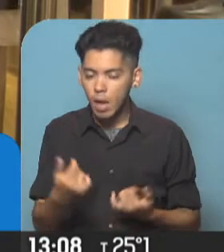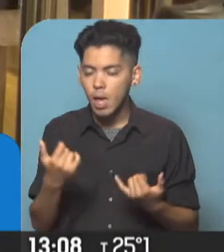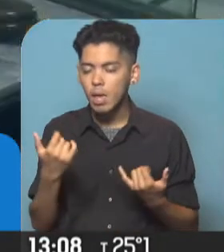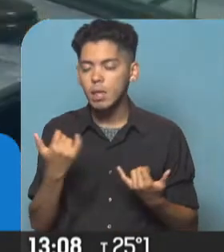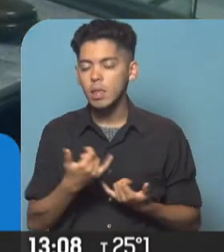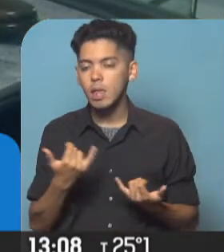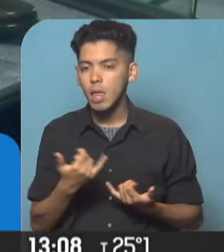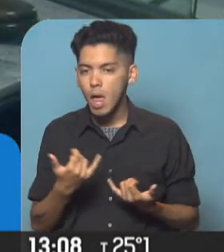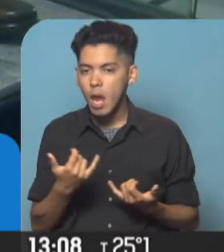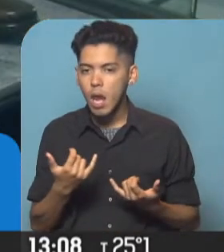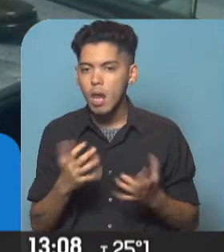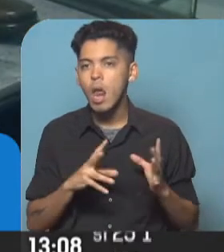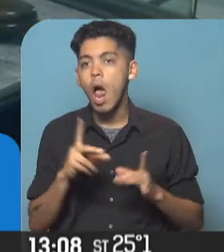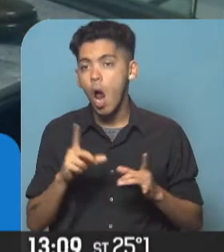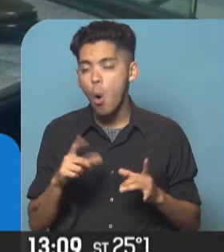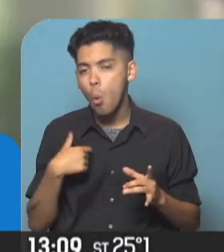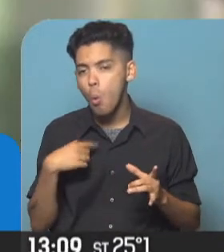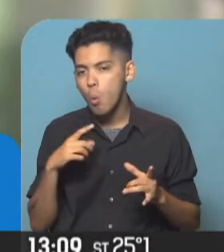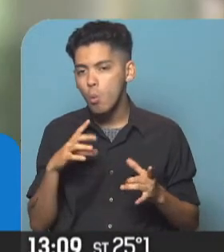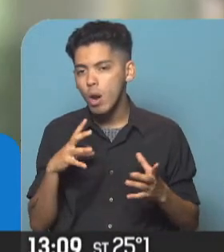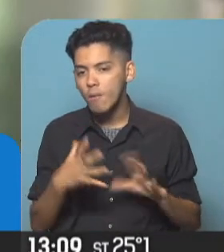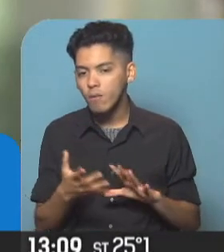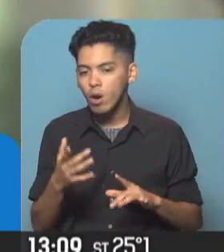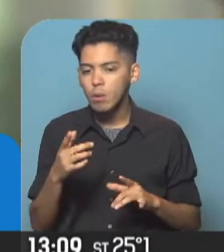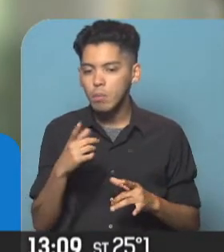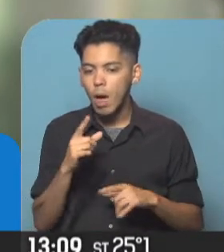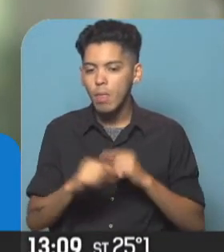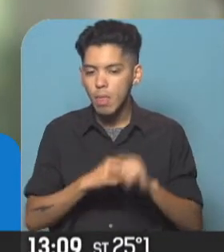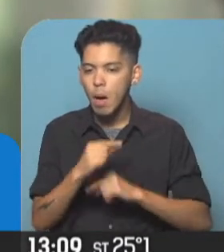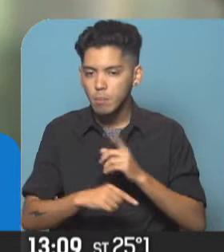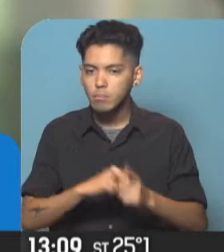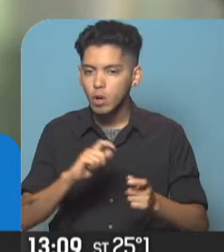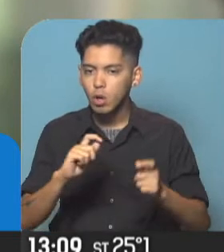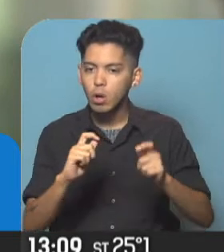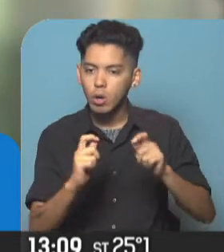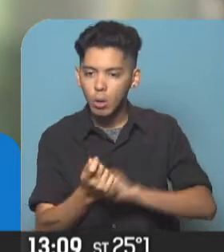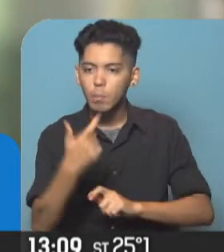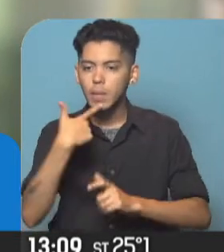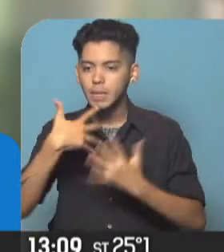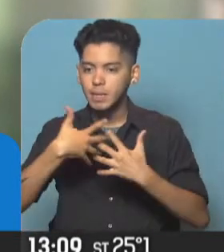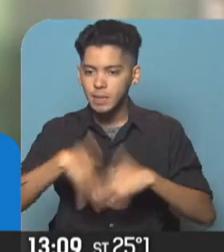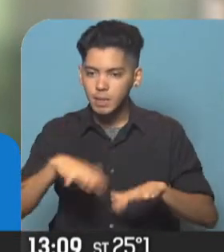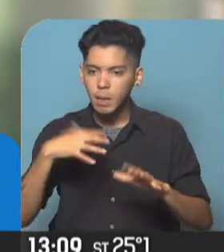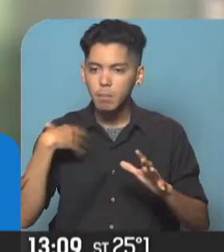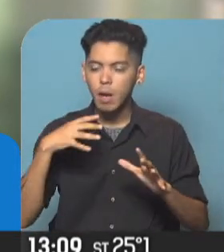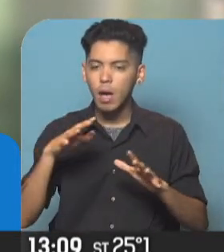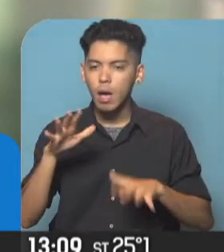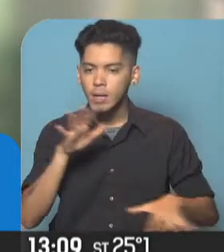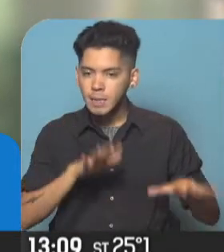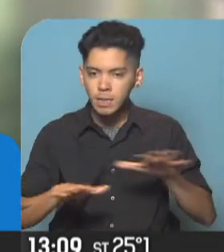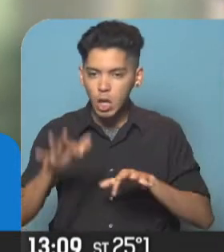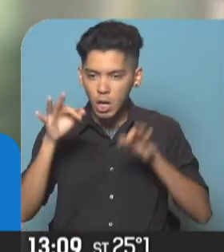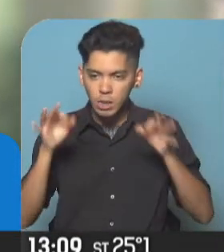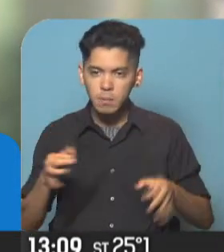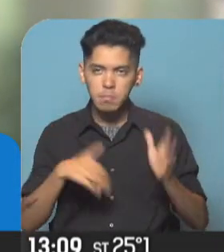tienen que haber cierta moderación para adaptarse, para que se adapte el sistema y digamos que más que